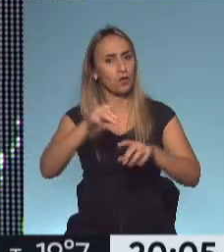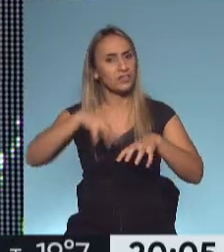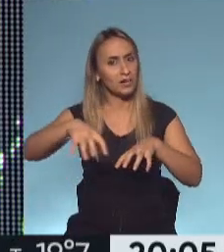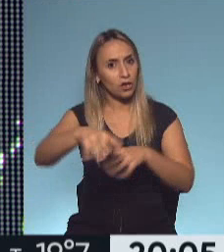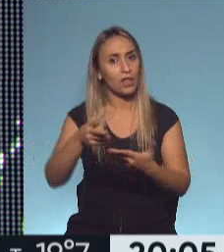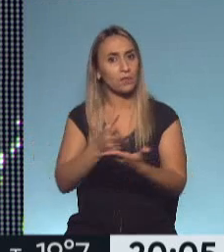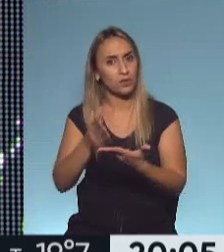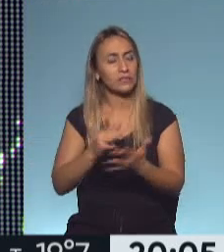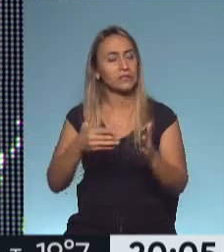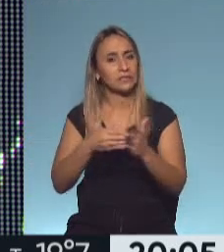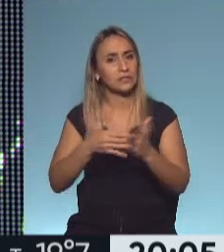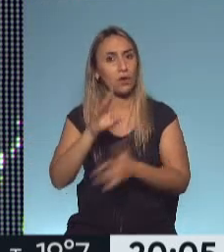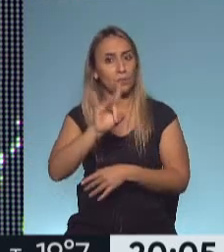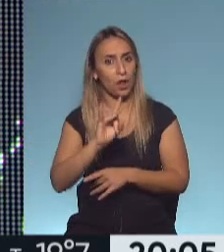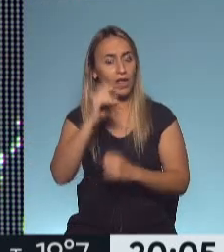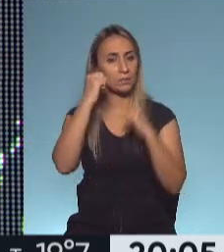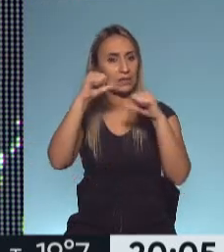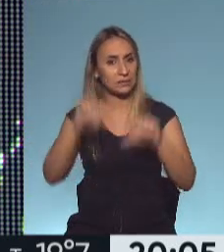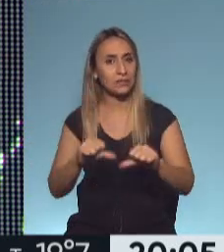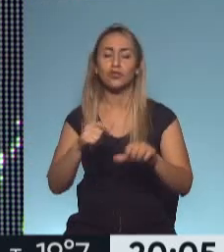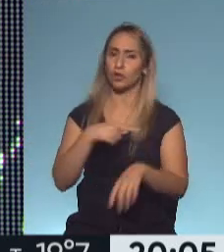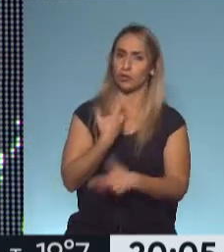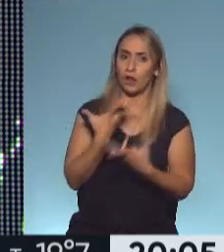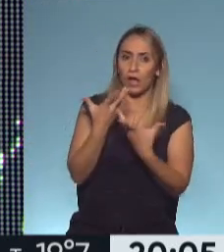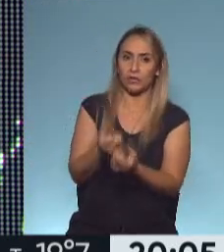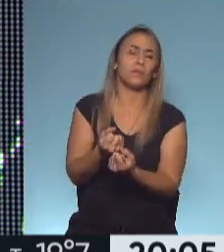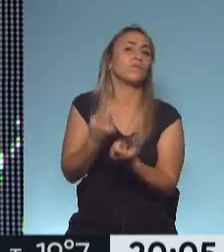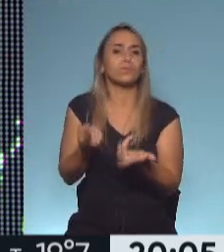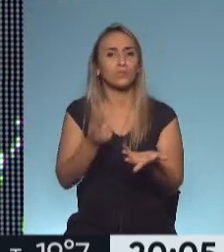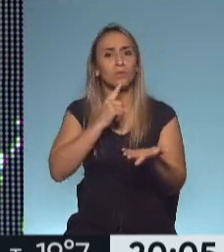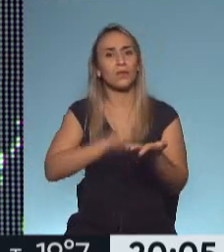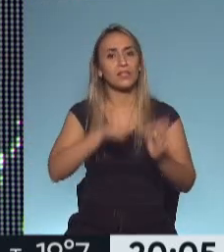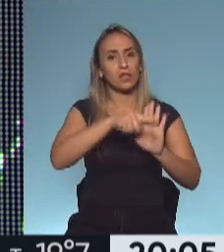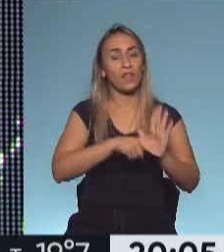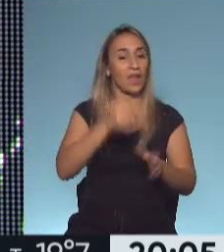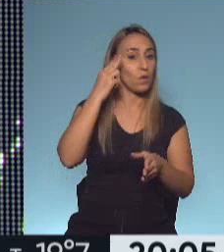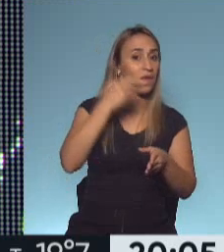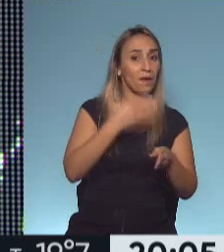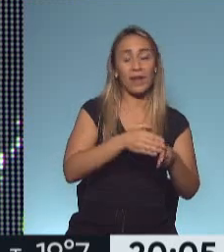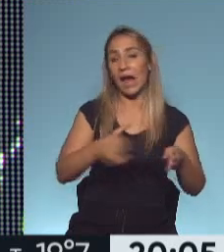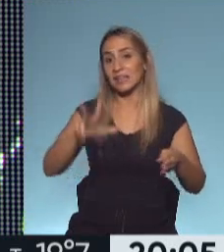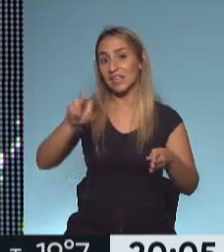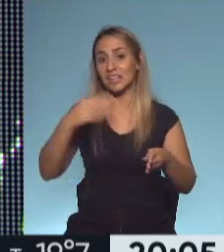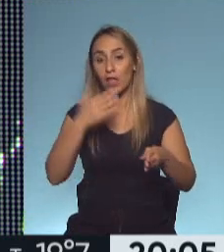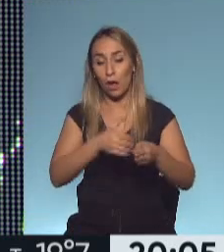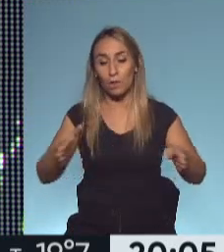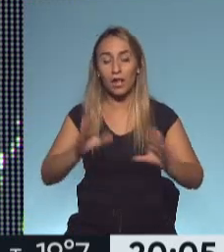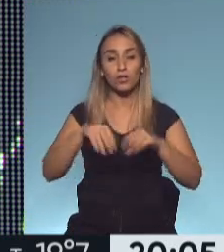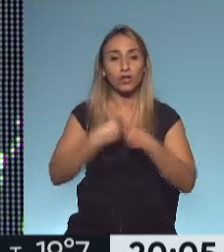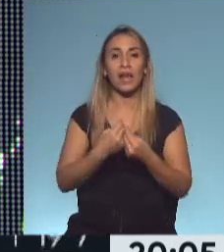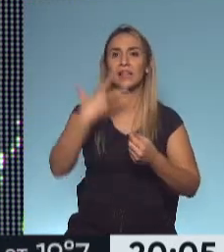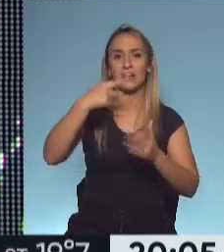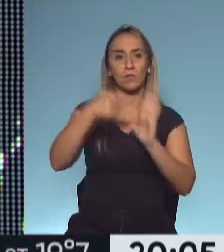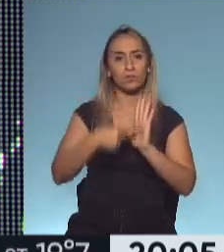las zonas del país, nosotros vamos a ayudar económicamente. ¿Qué hicimos con esta restricción, que fue desde el 9 de abril hasta el 30? 3 acciones